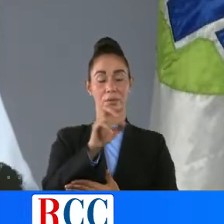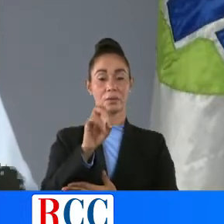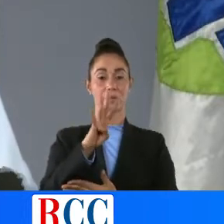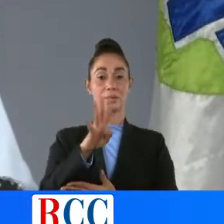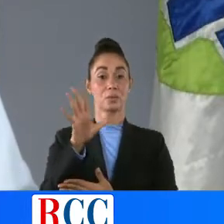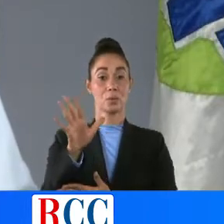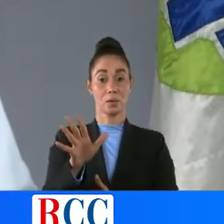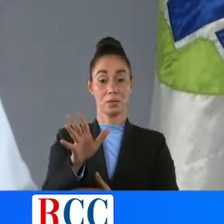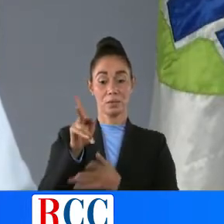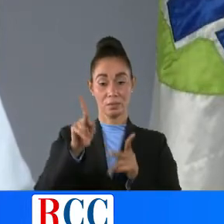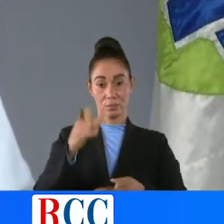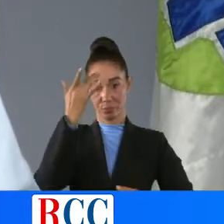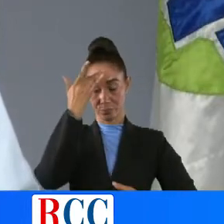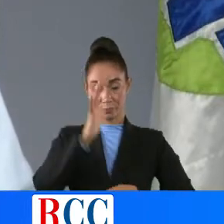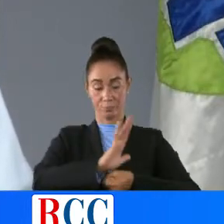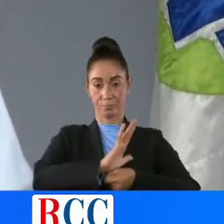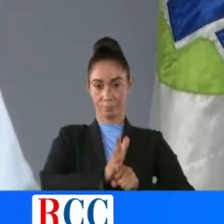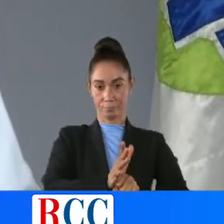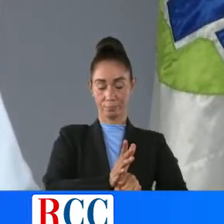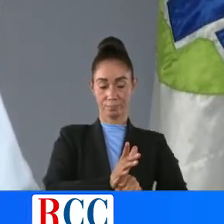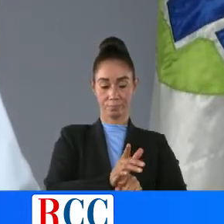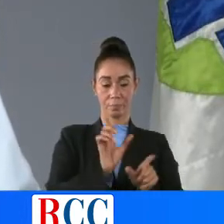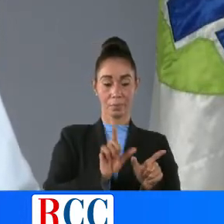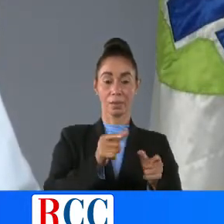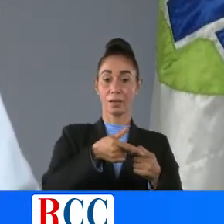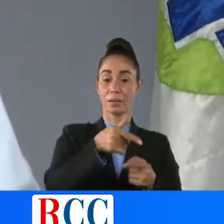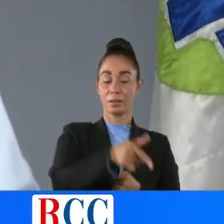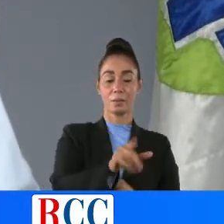3.517.345 casos confirmados, de los cuales